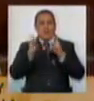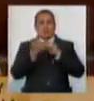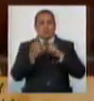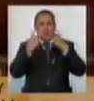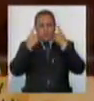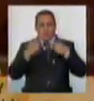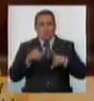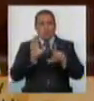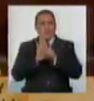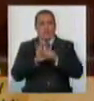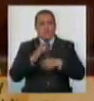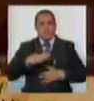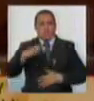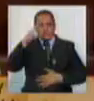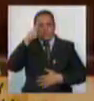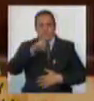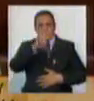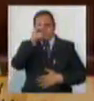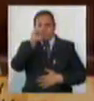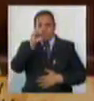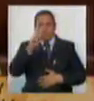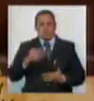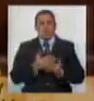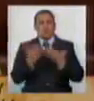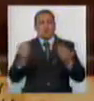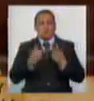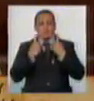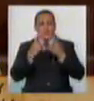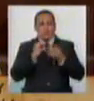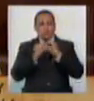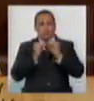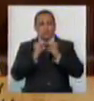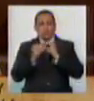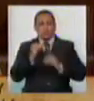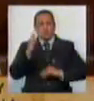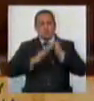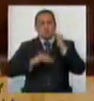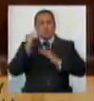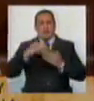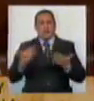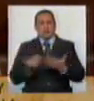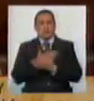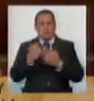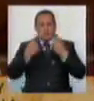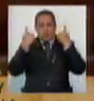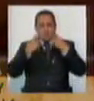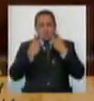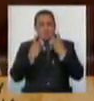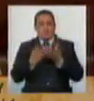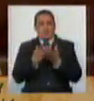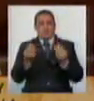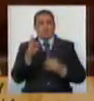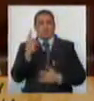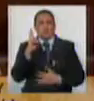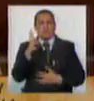marco legal de la Policía Nacional del Perú para adecuar su estructura a los nuevos fenómenos criminales, para